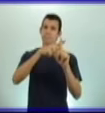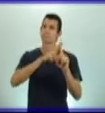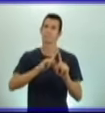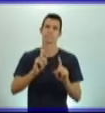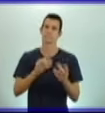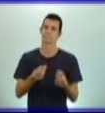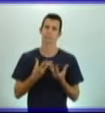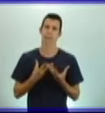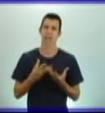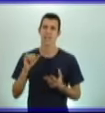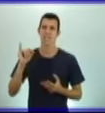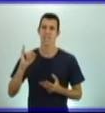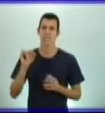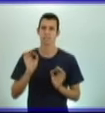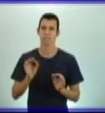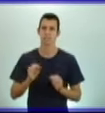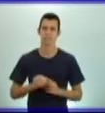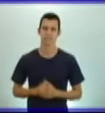haber